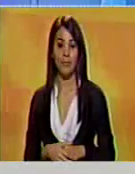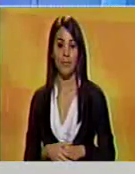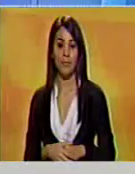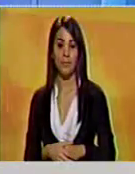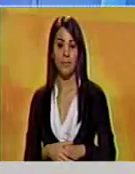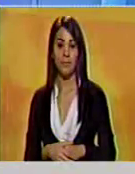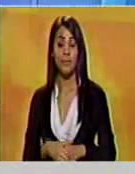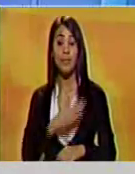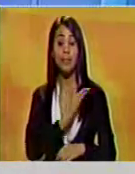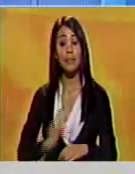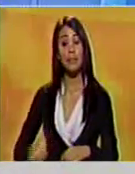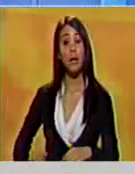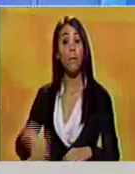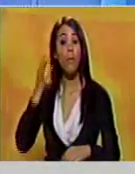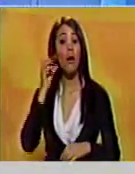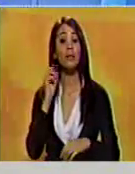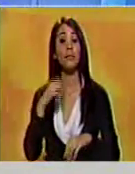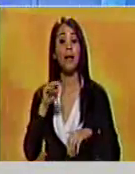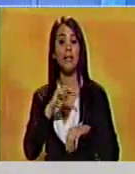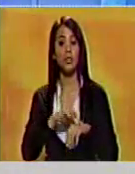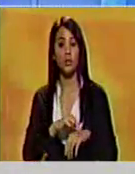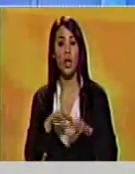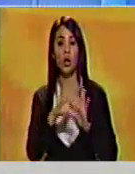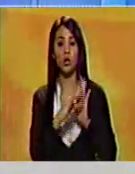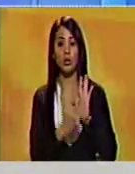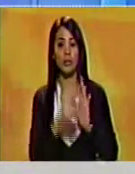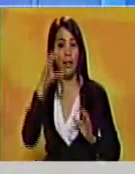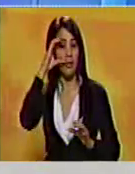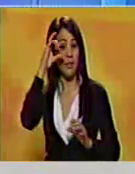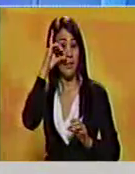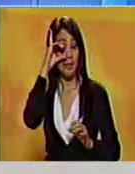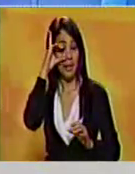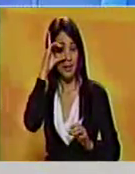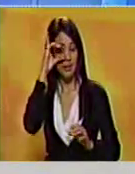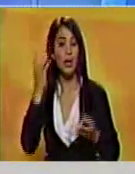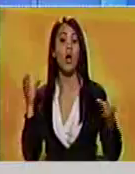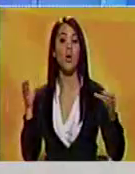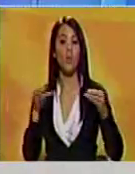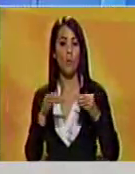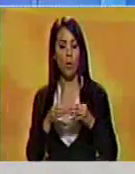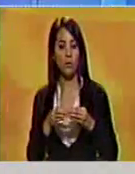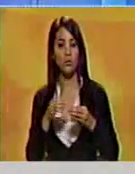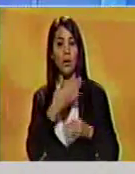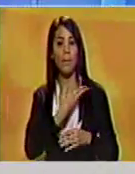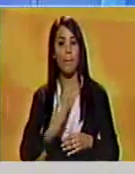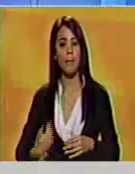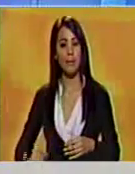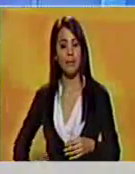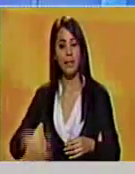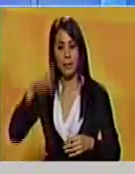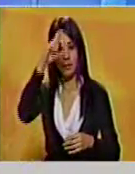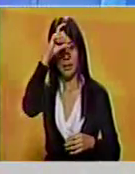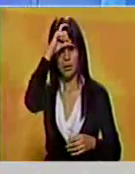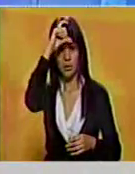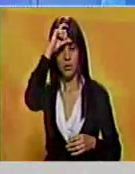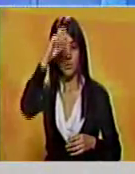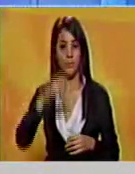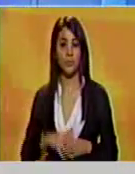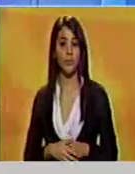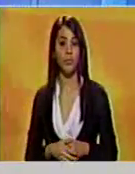la presidenta de la asamblea nacional constituyente de rodríguez sostuvo un encuentro con el presidente de turquía recep tayyip